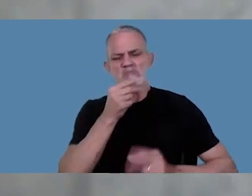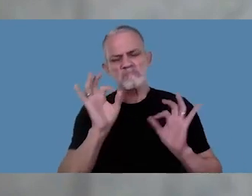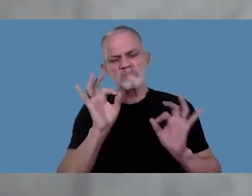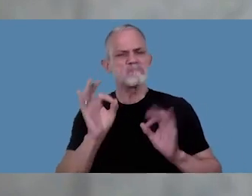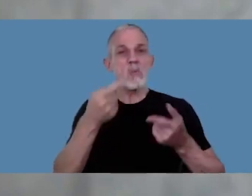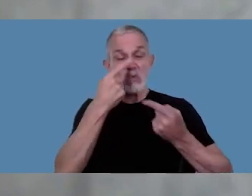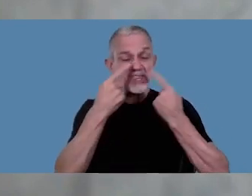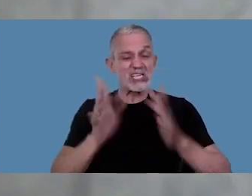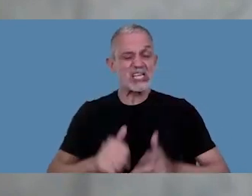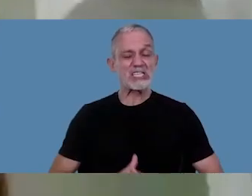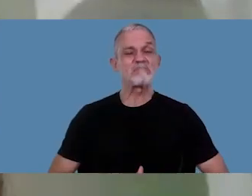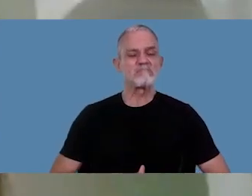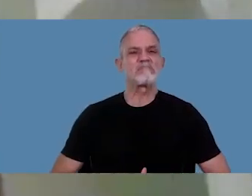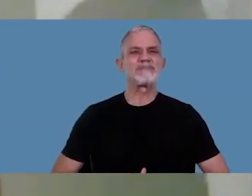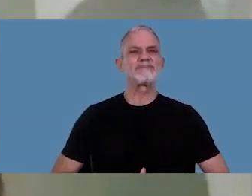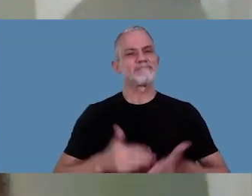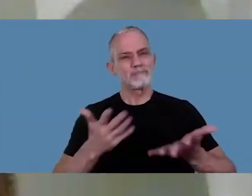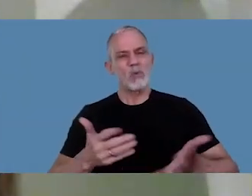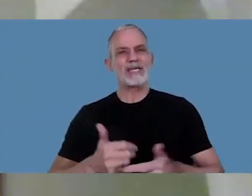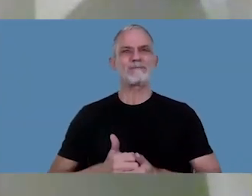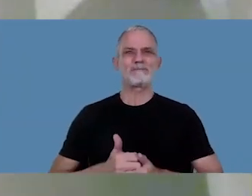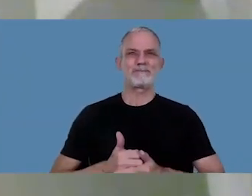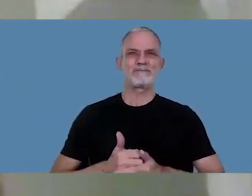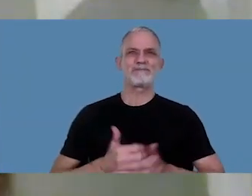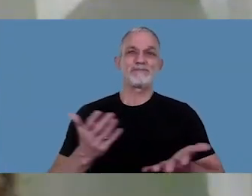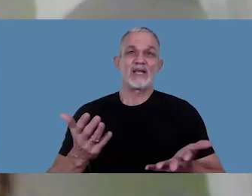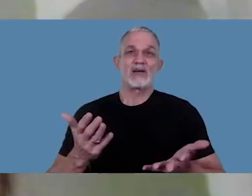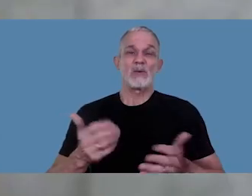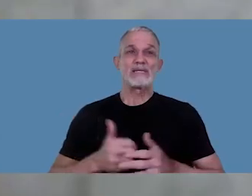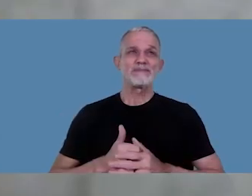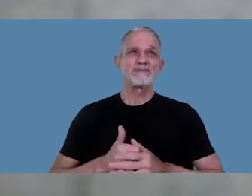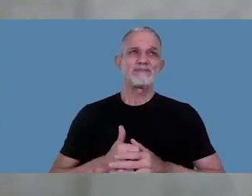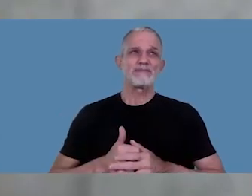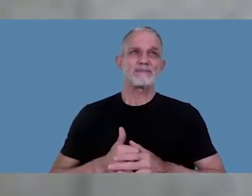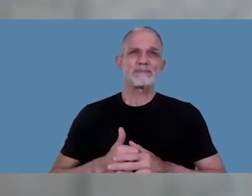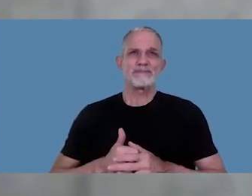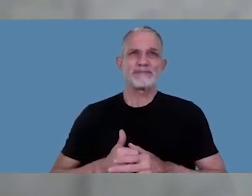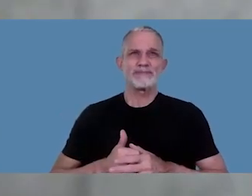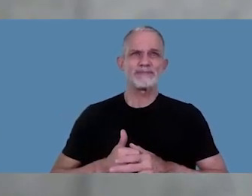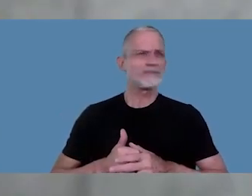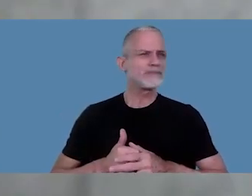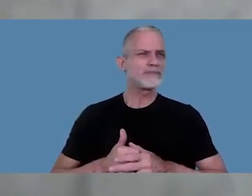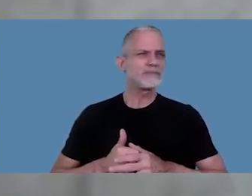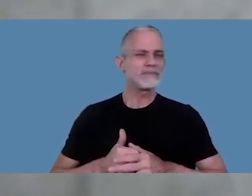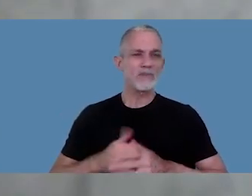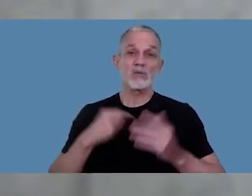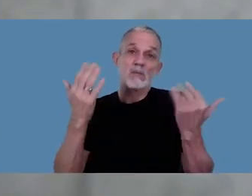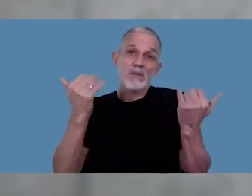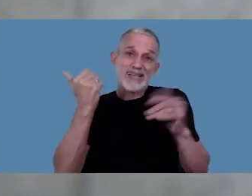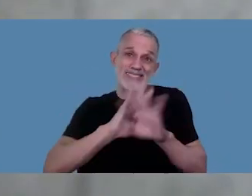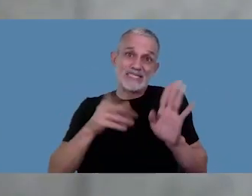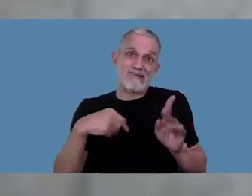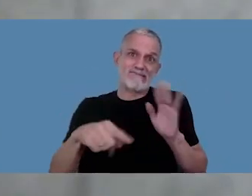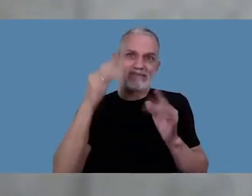interesante. Bueno. Yo Adri ya también, que me voy aporte. despidiendo, Agustina, que tengo otra